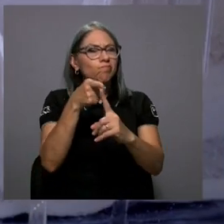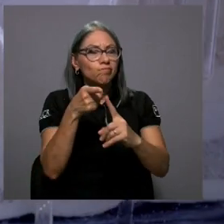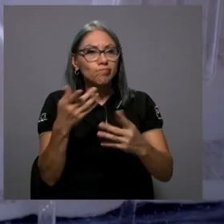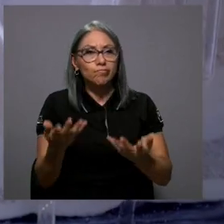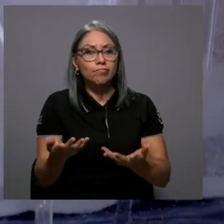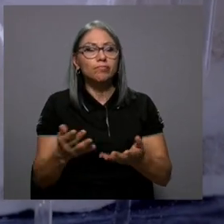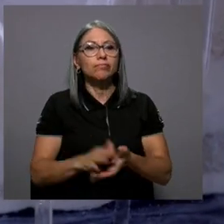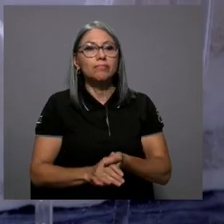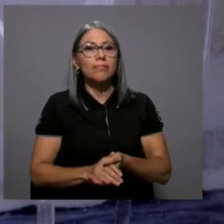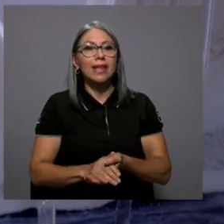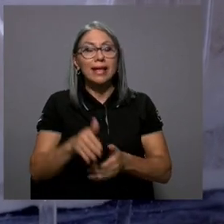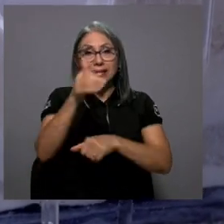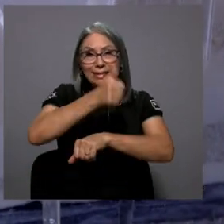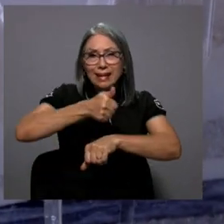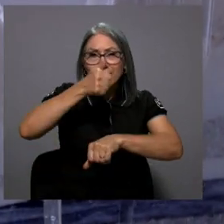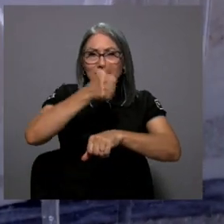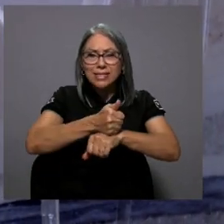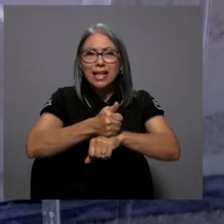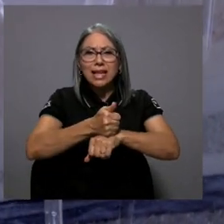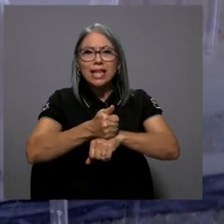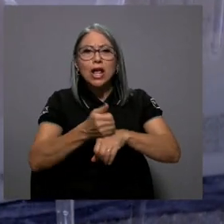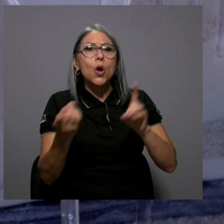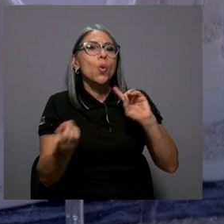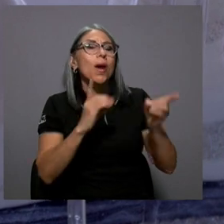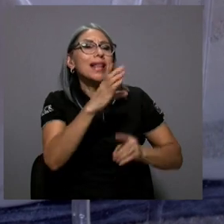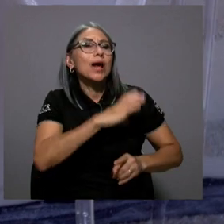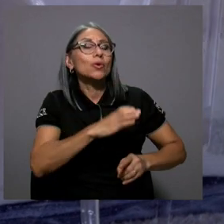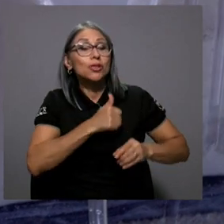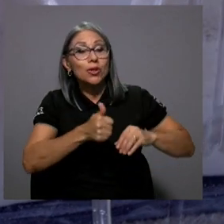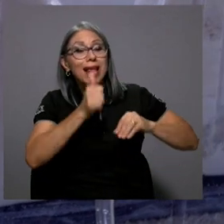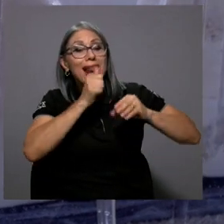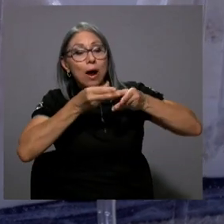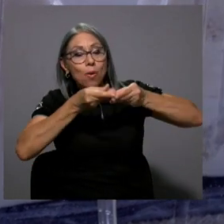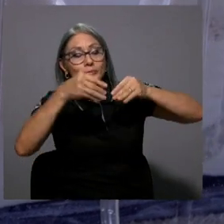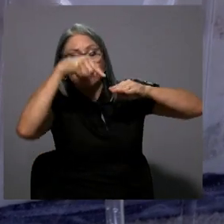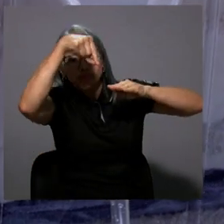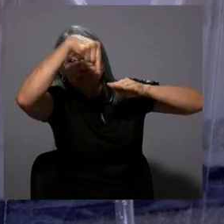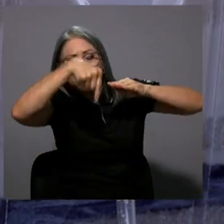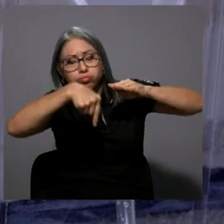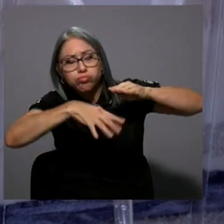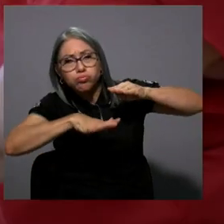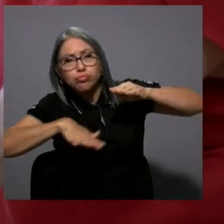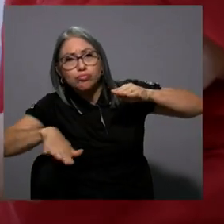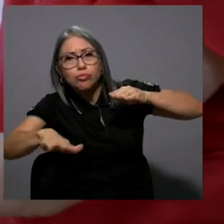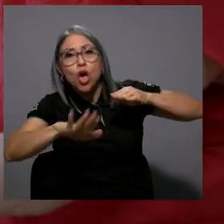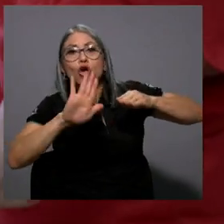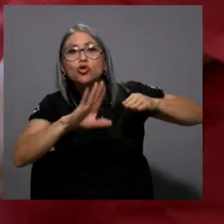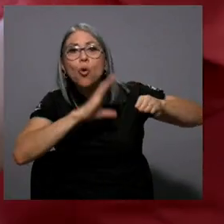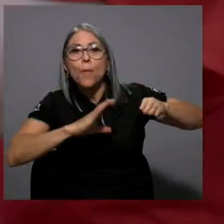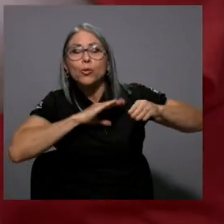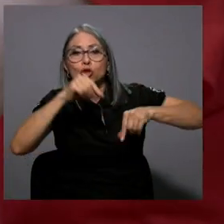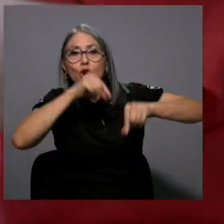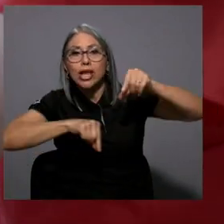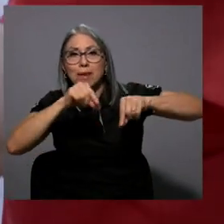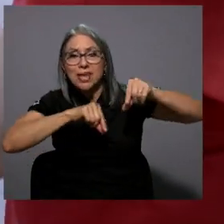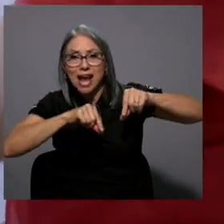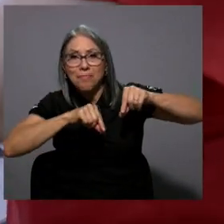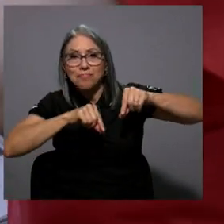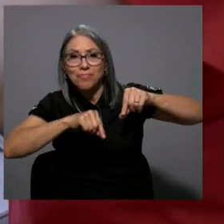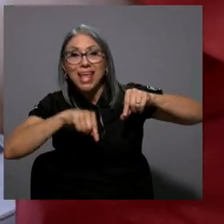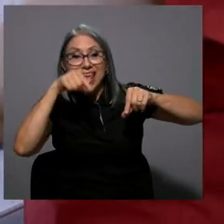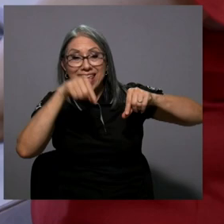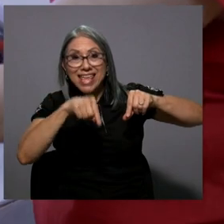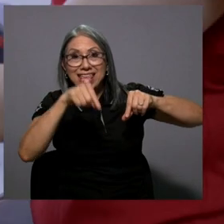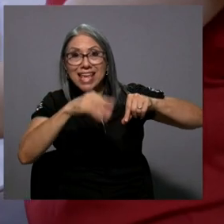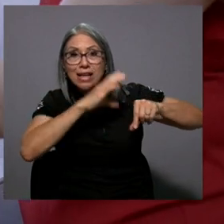era determinar la condición del agua subterránea, la composición química, y también ver cómo